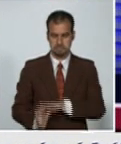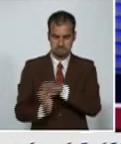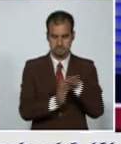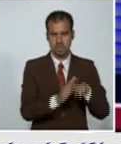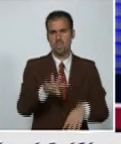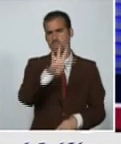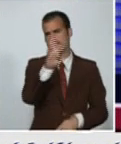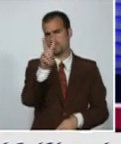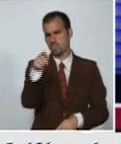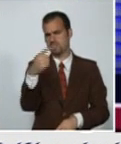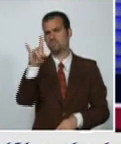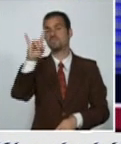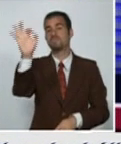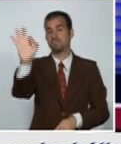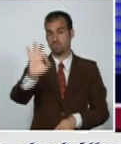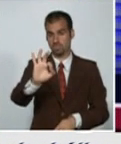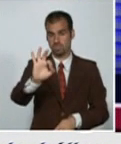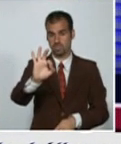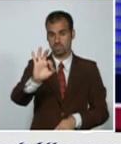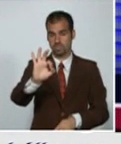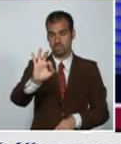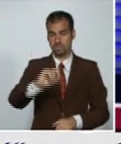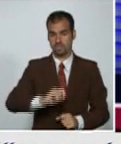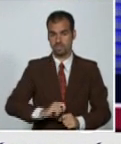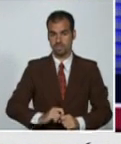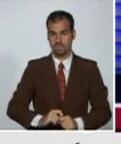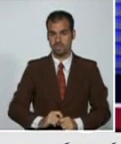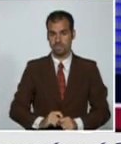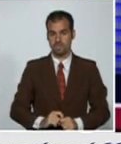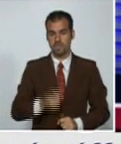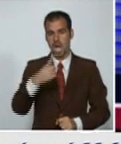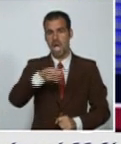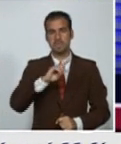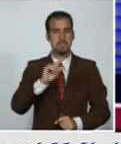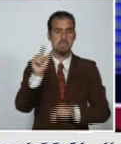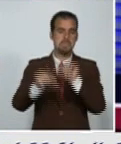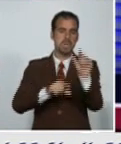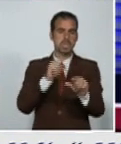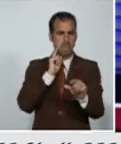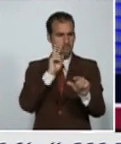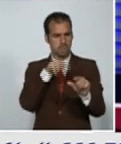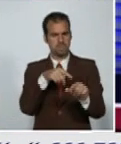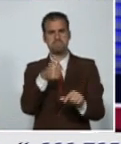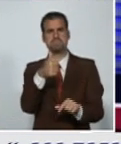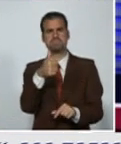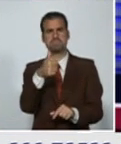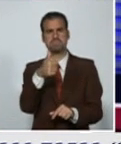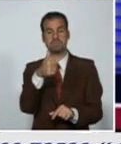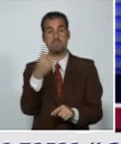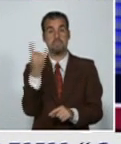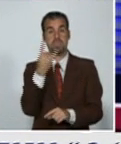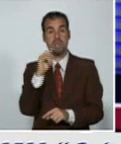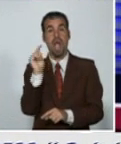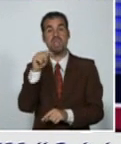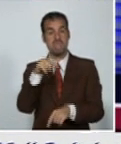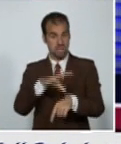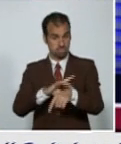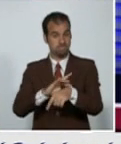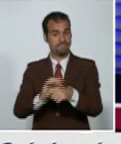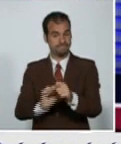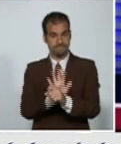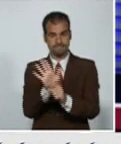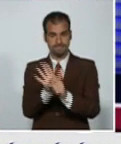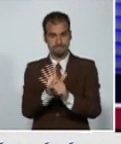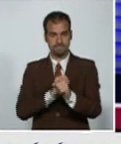42,9% de los casos que se diagnosticaron ayer, totalmente asintomáticos en el momento del diagnóstico. En el